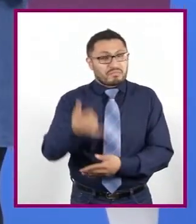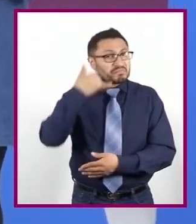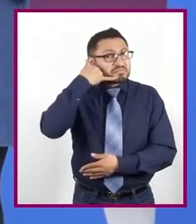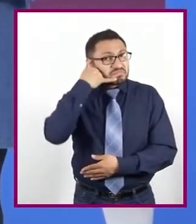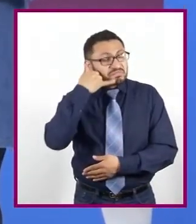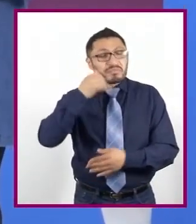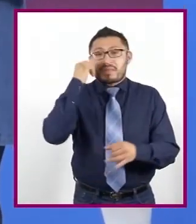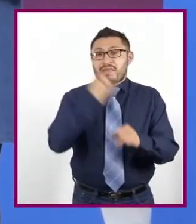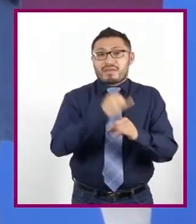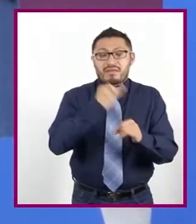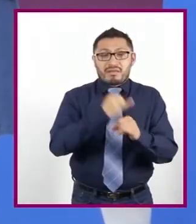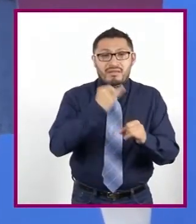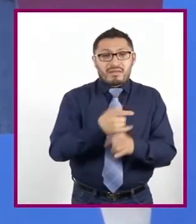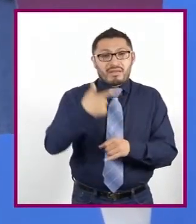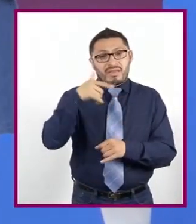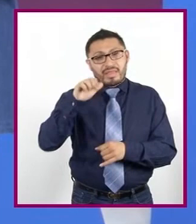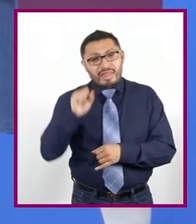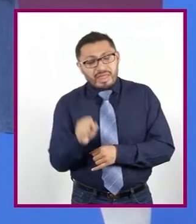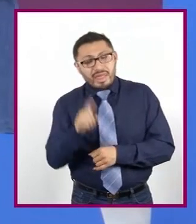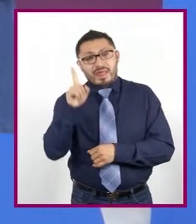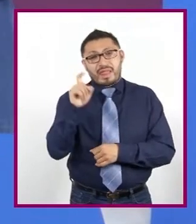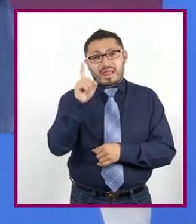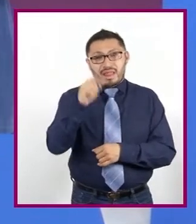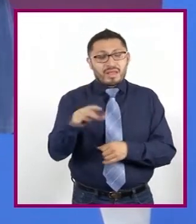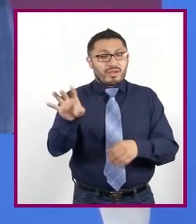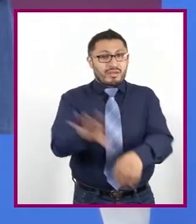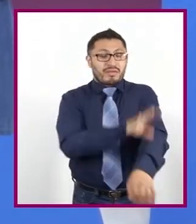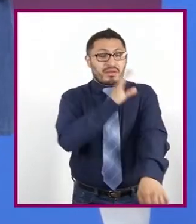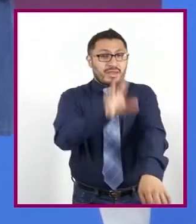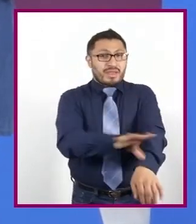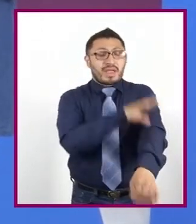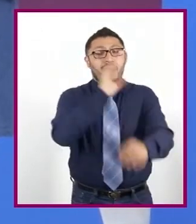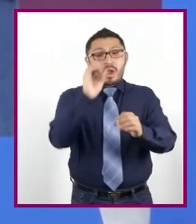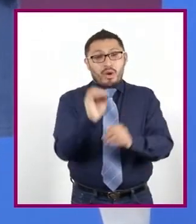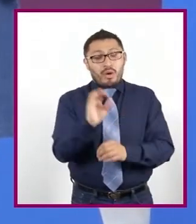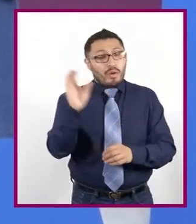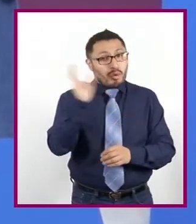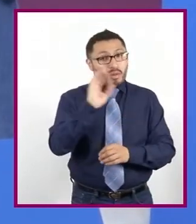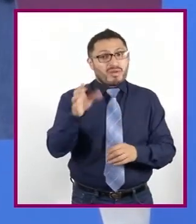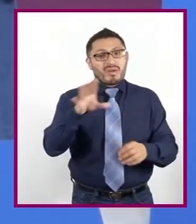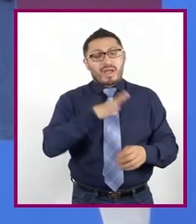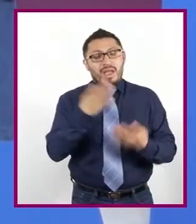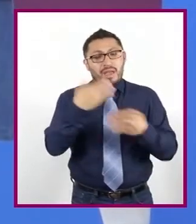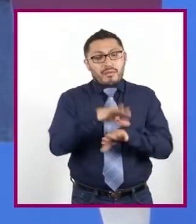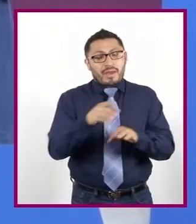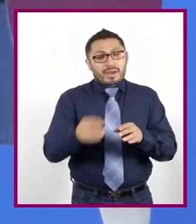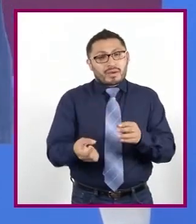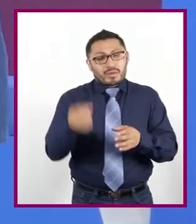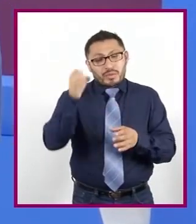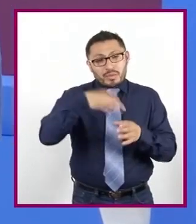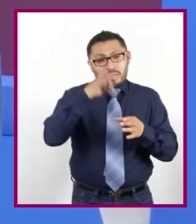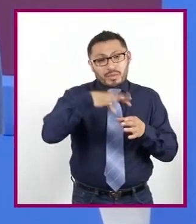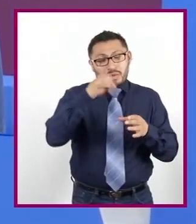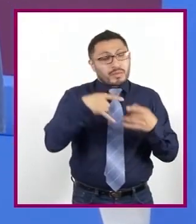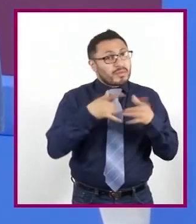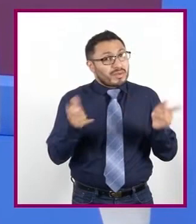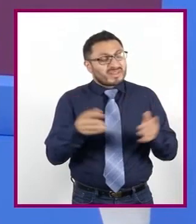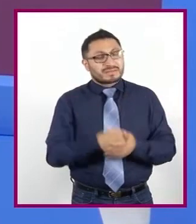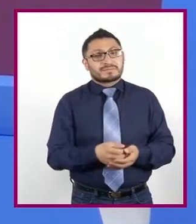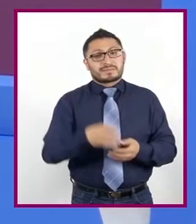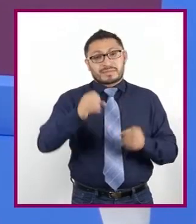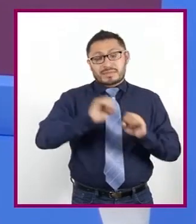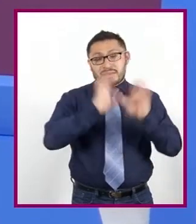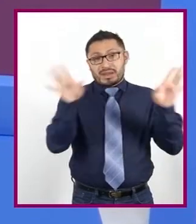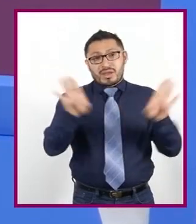telefónicos, internet, gas, agua, electricidad o cuando se abre una cuenta bancaria. Para tener más claro cómo se usan